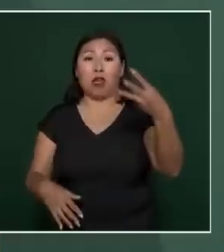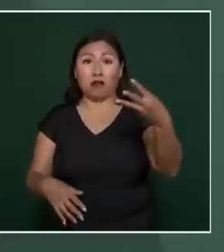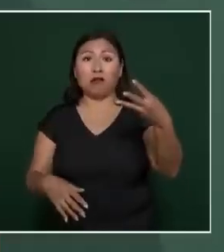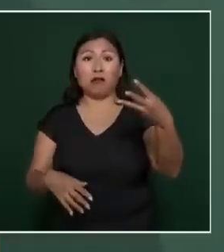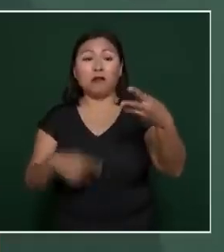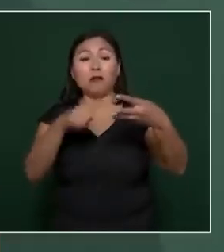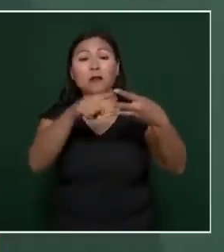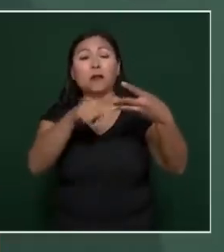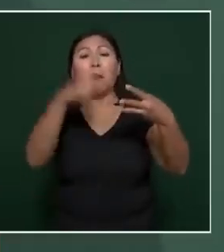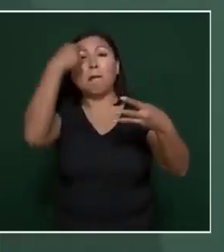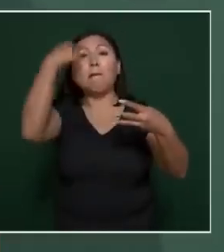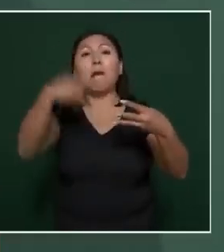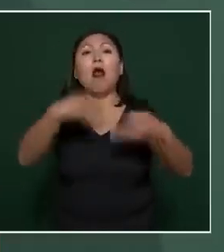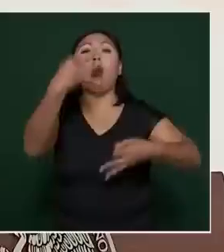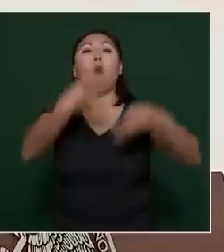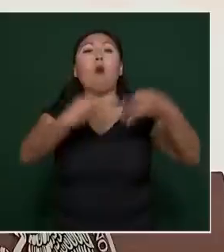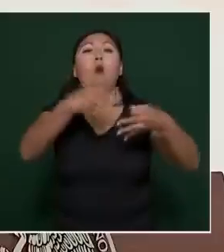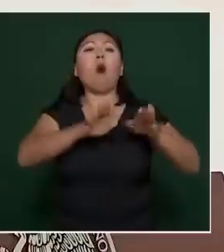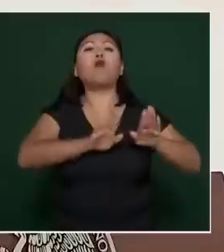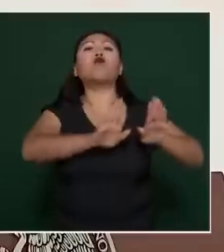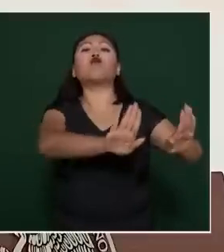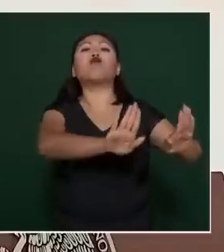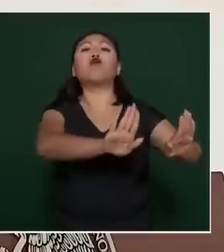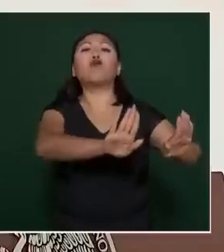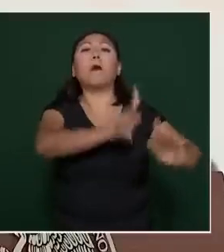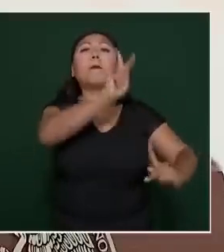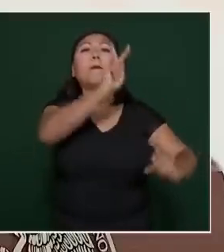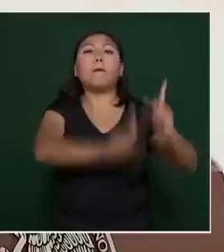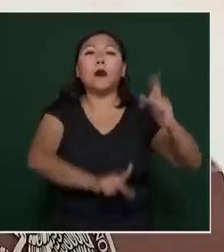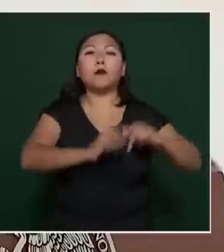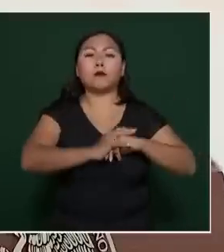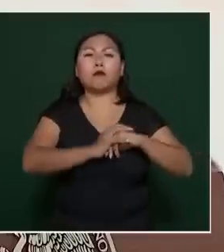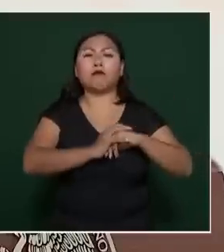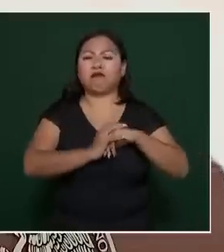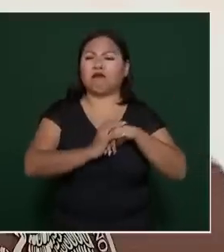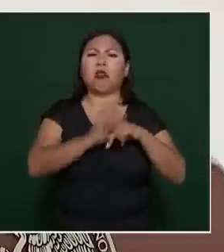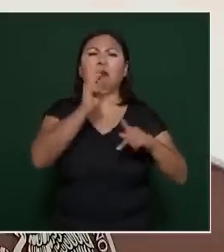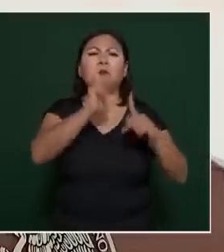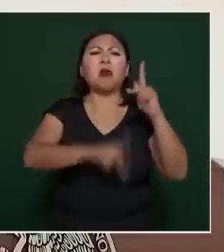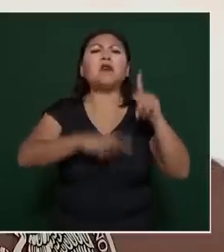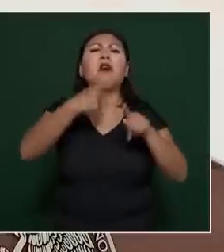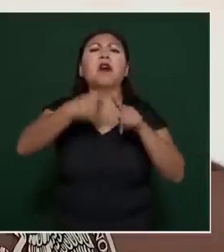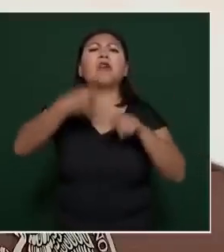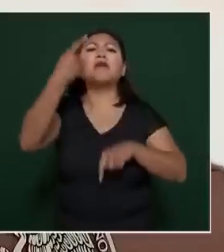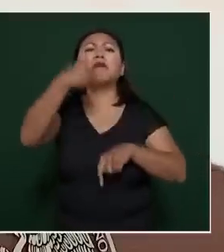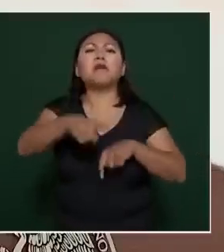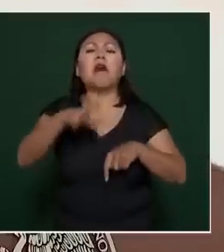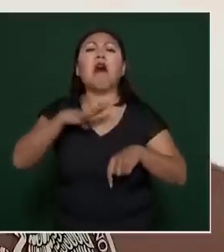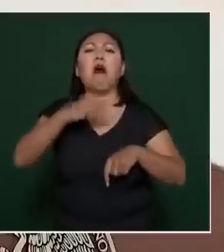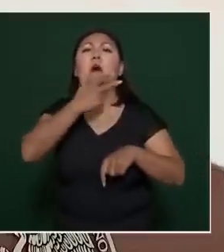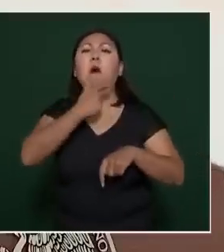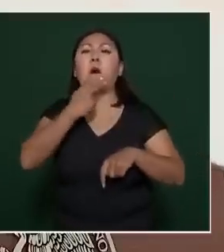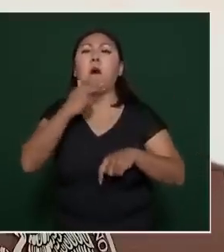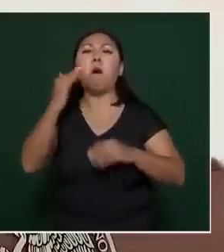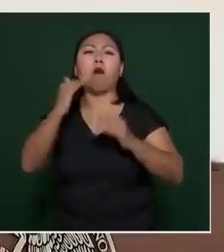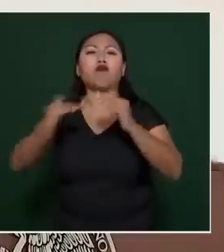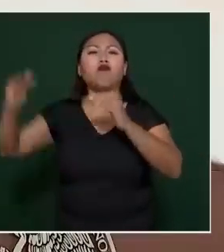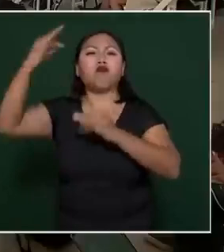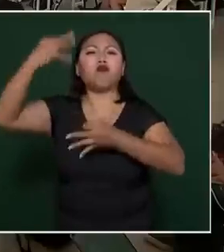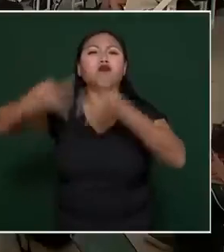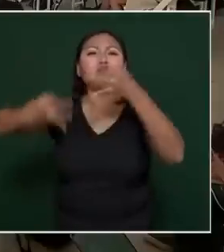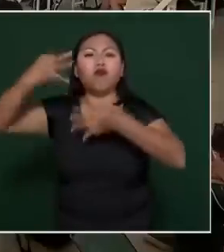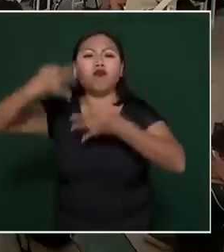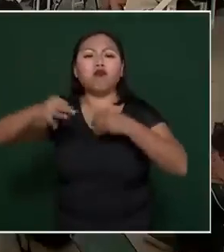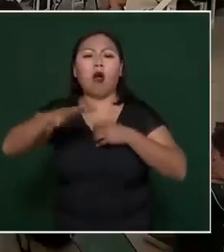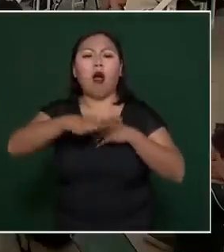de inconstitucionalidad. Las suspensiones han sido por jueces, magistrados de Chihuahua, por la Asociación de Jueces